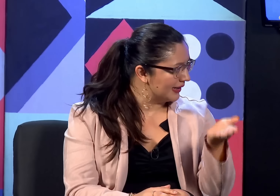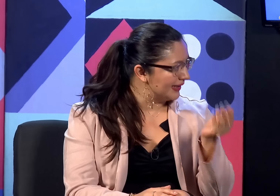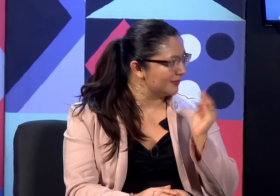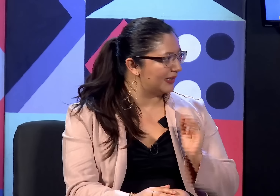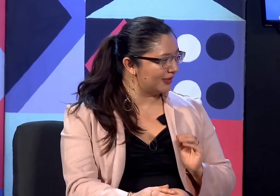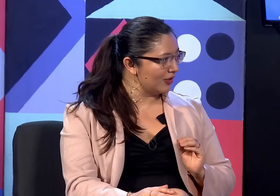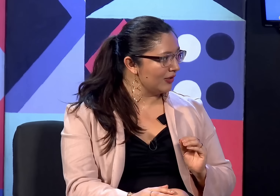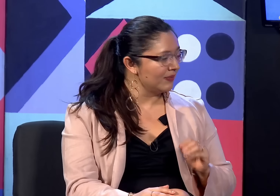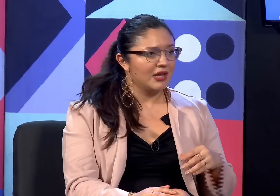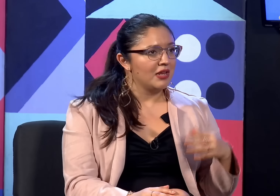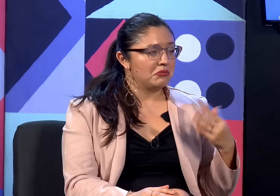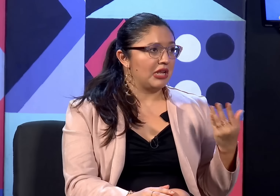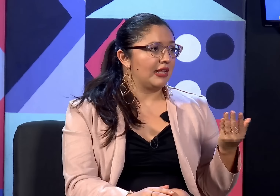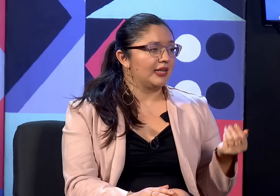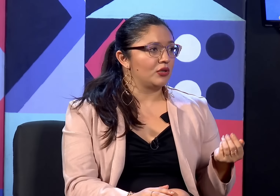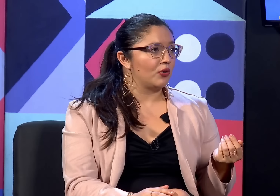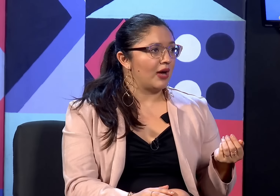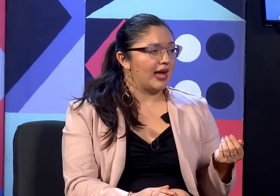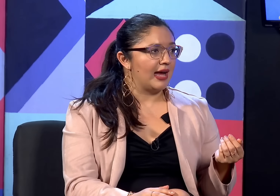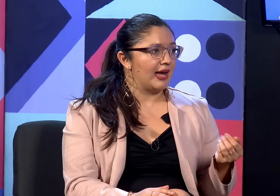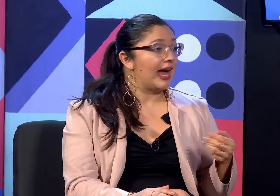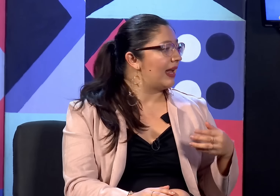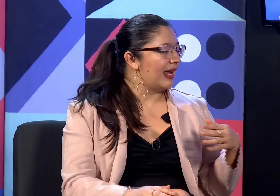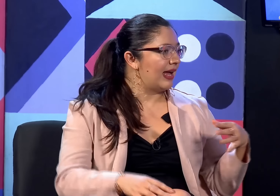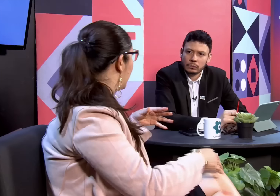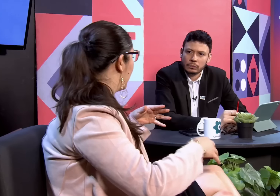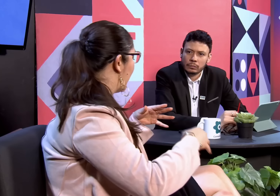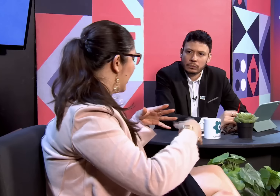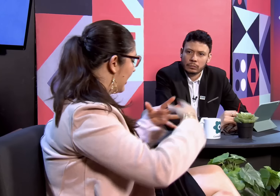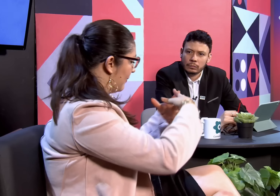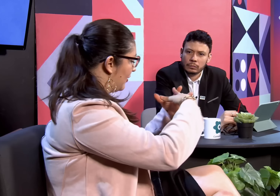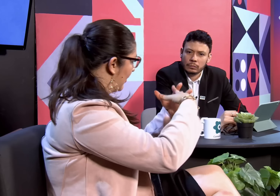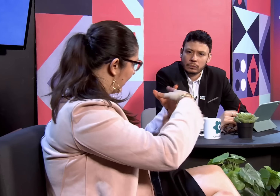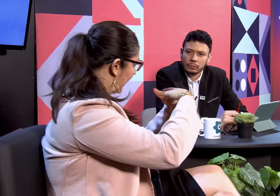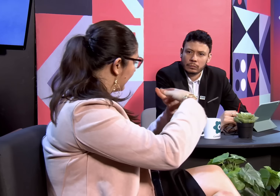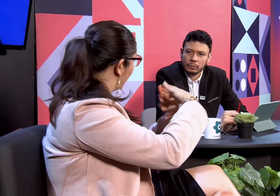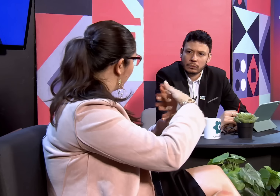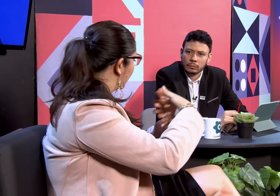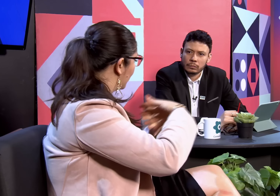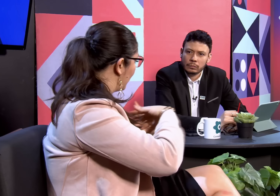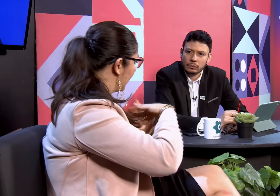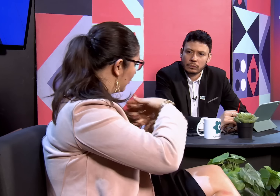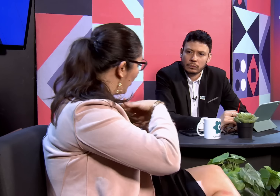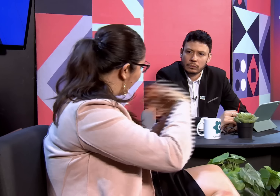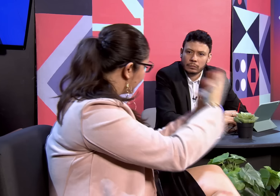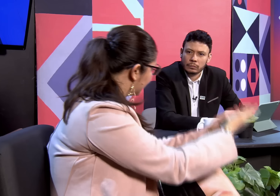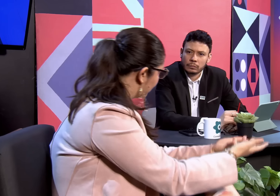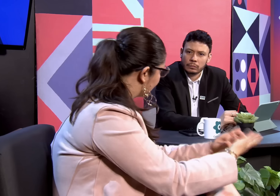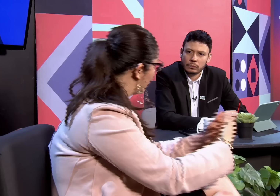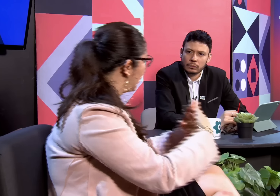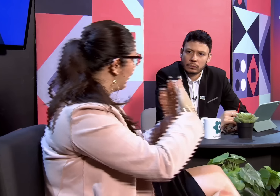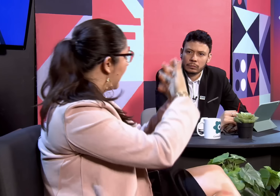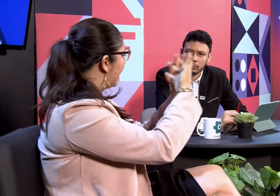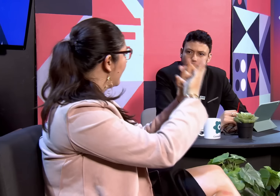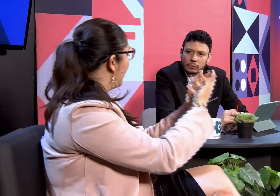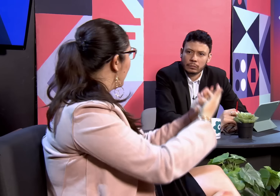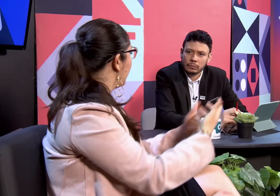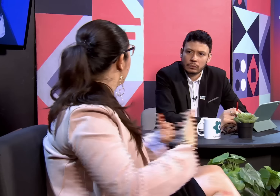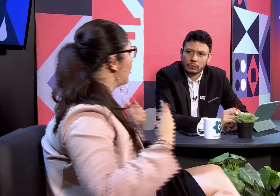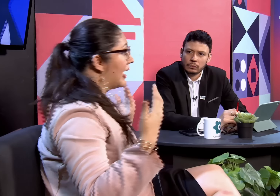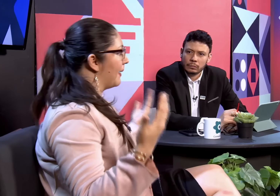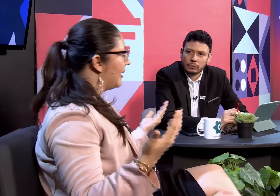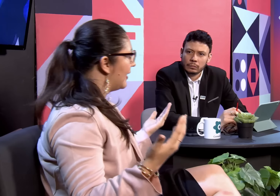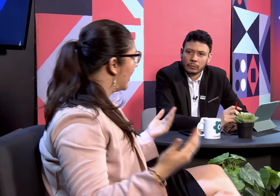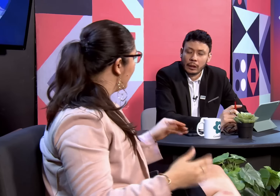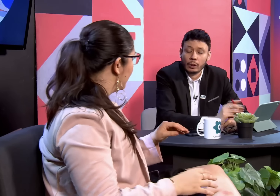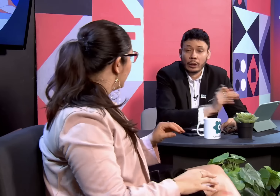la libertad de expresión, el derecho a que tú ejerzas tu sexualidad, el